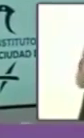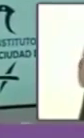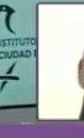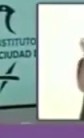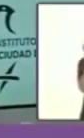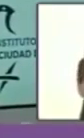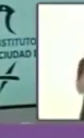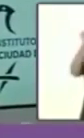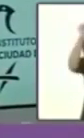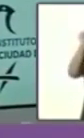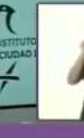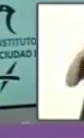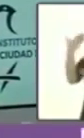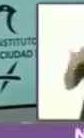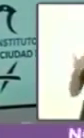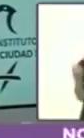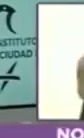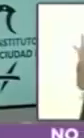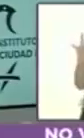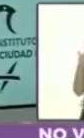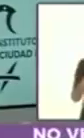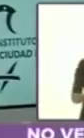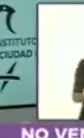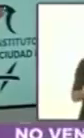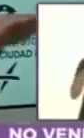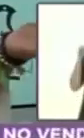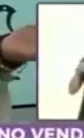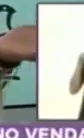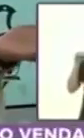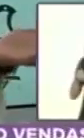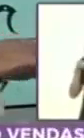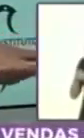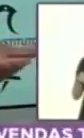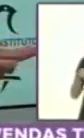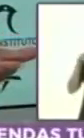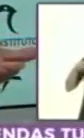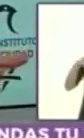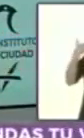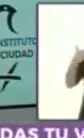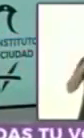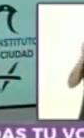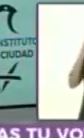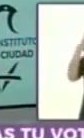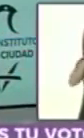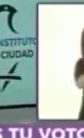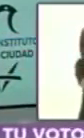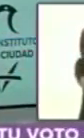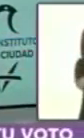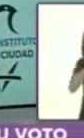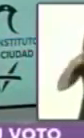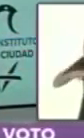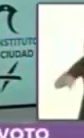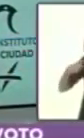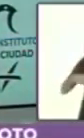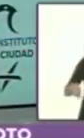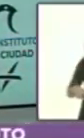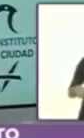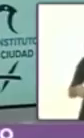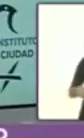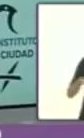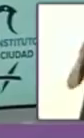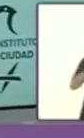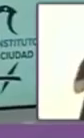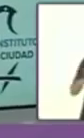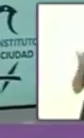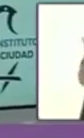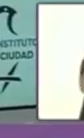para ambos partidos en la Ciudad de México. ¿Qué le dice? Somos cosas diferentes. Así es, cuando nunca lo habían sido, ¿no? No habían sido